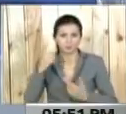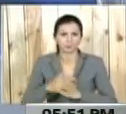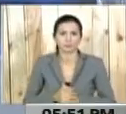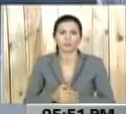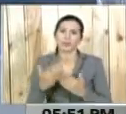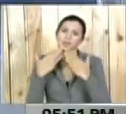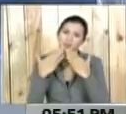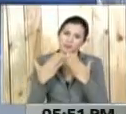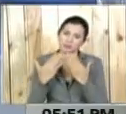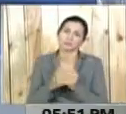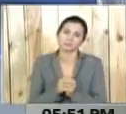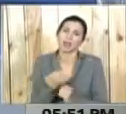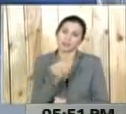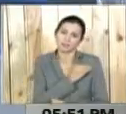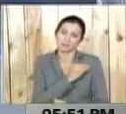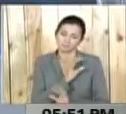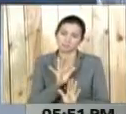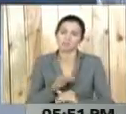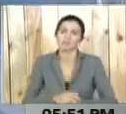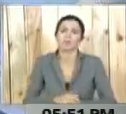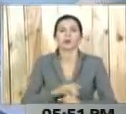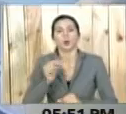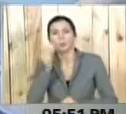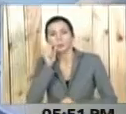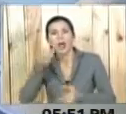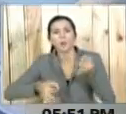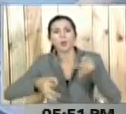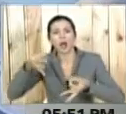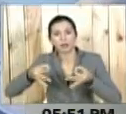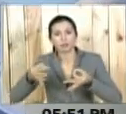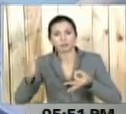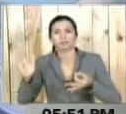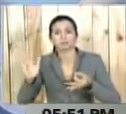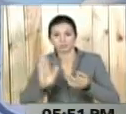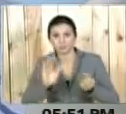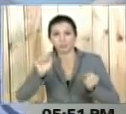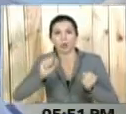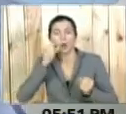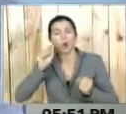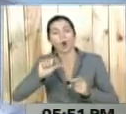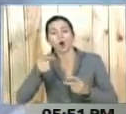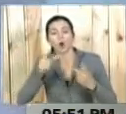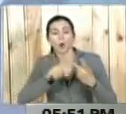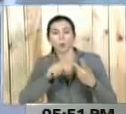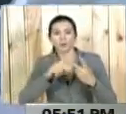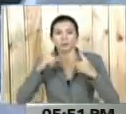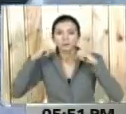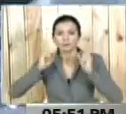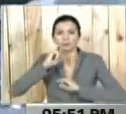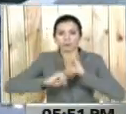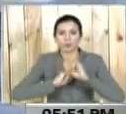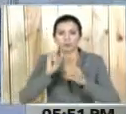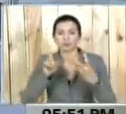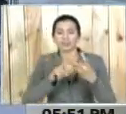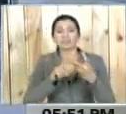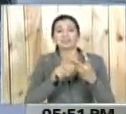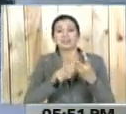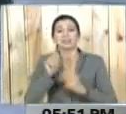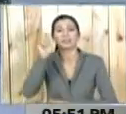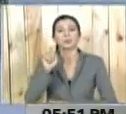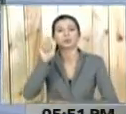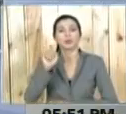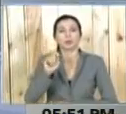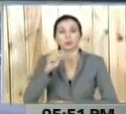le agradecemos por haber avisado. Tenemos acá a Ignacio Ramírez, abogado. Christopher Millán, internacionalista, muy joven, y Ricardo Sánchez, diputado